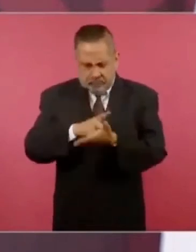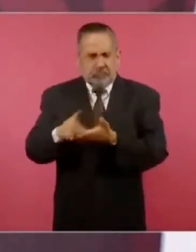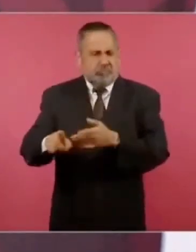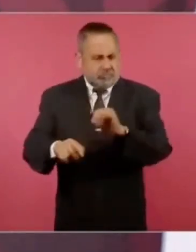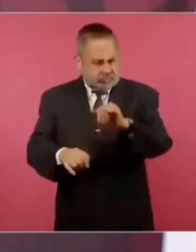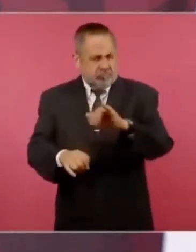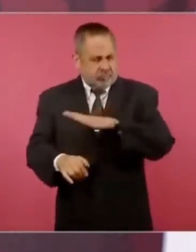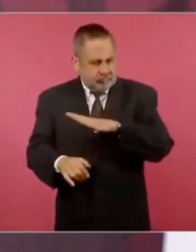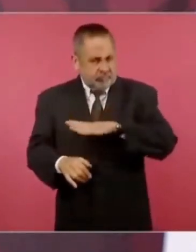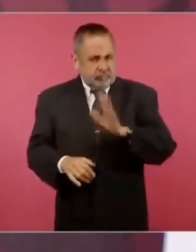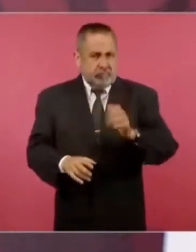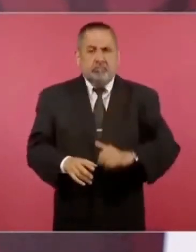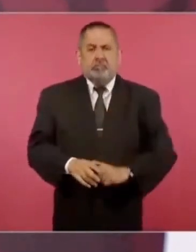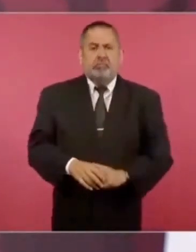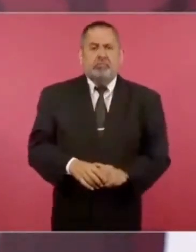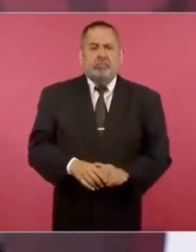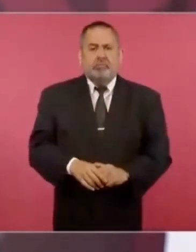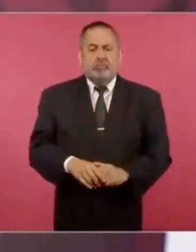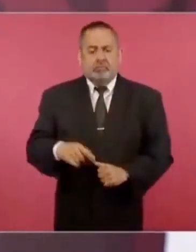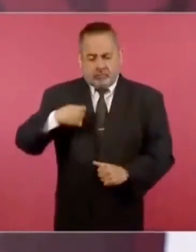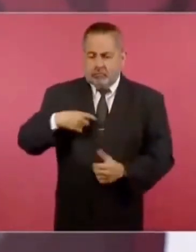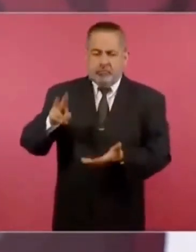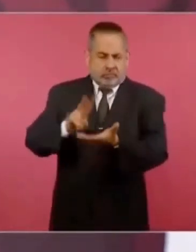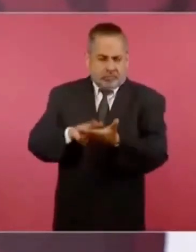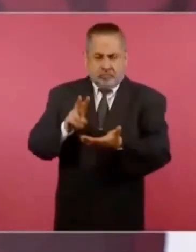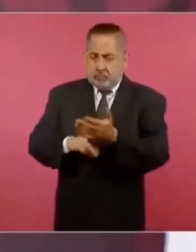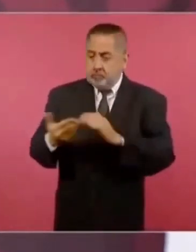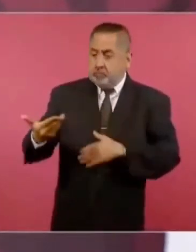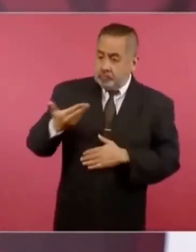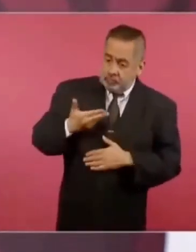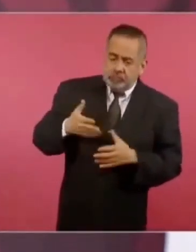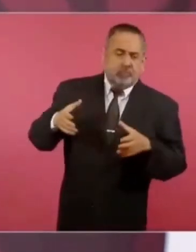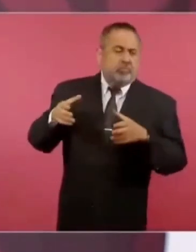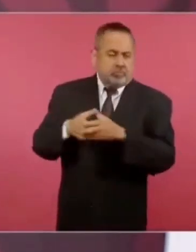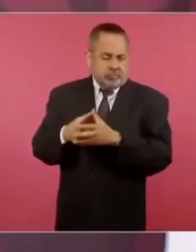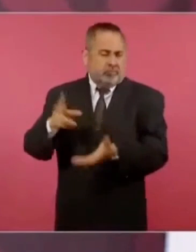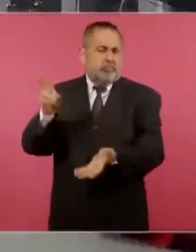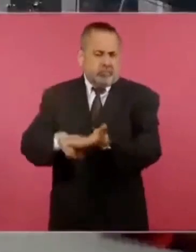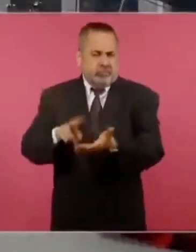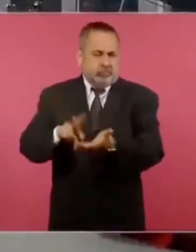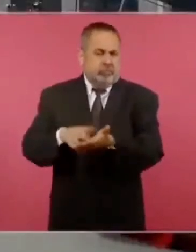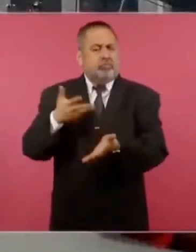Y hay que hacer valer el derecho de asilo.